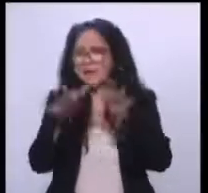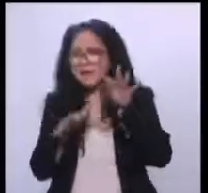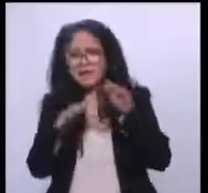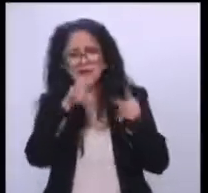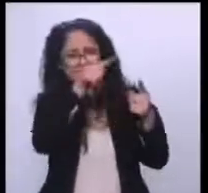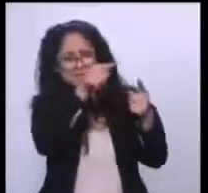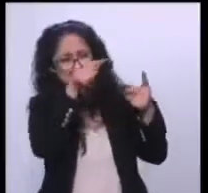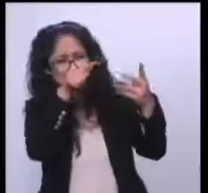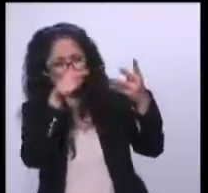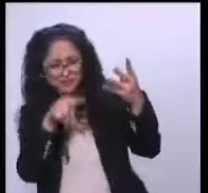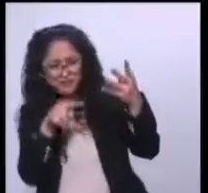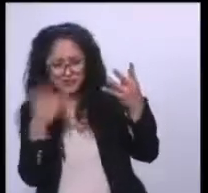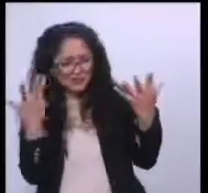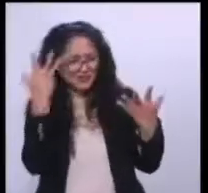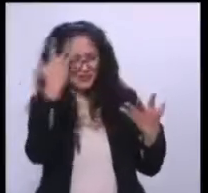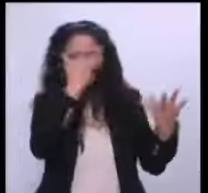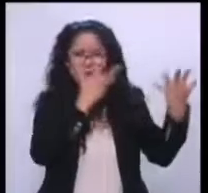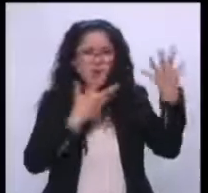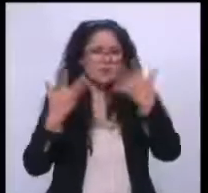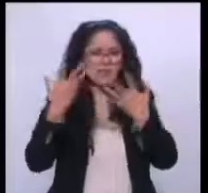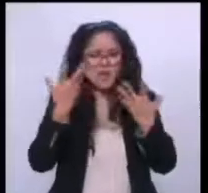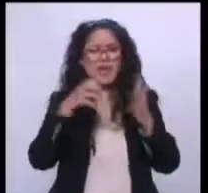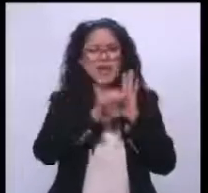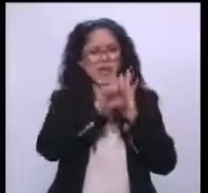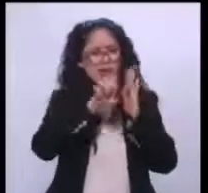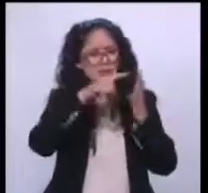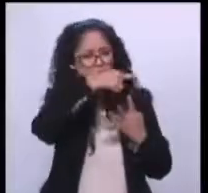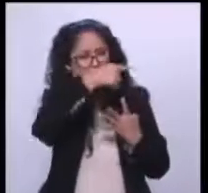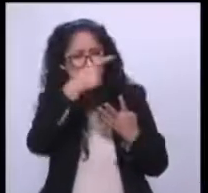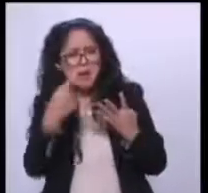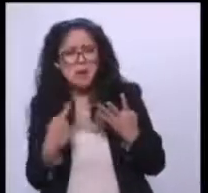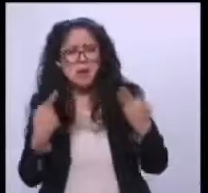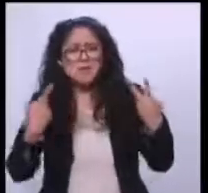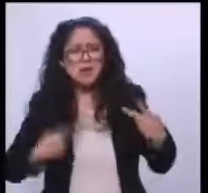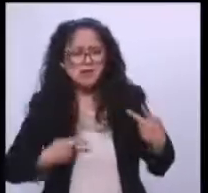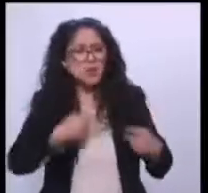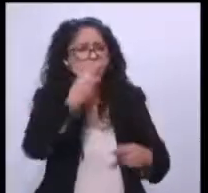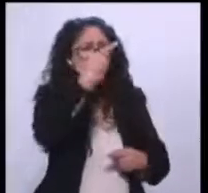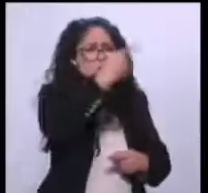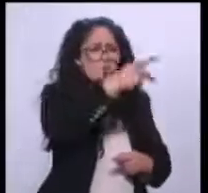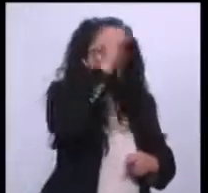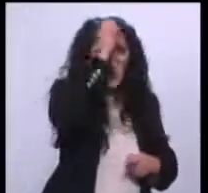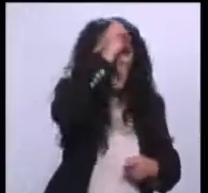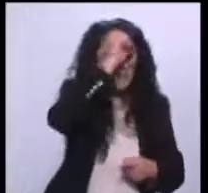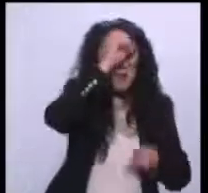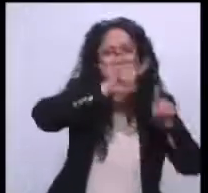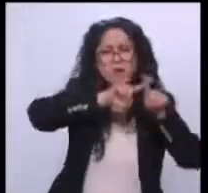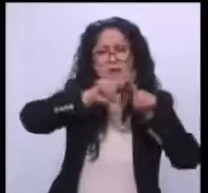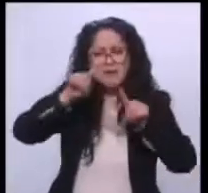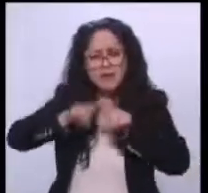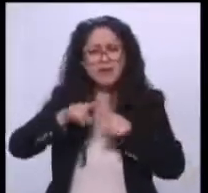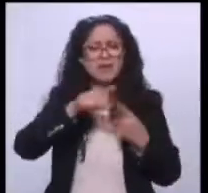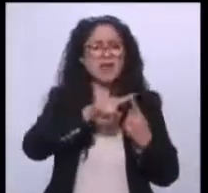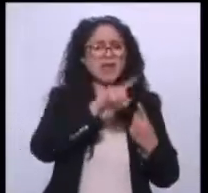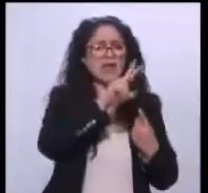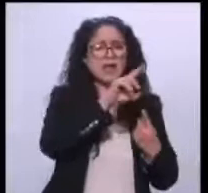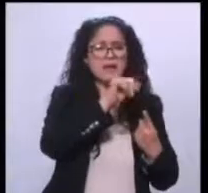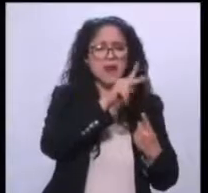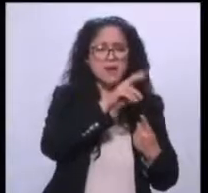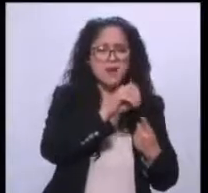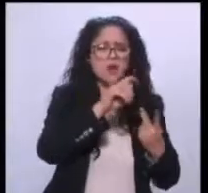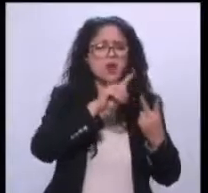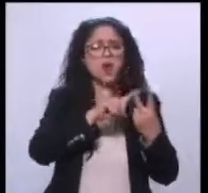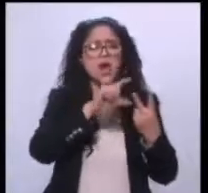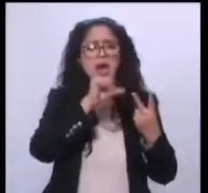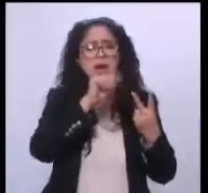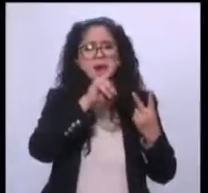distintas figuras a las que no estábamos acostumbrados que han generado distintas interpretaciones también. Hablamos de acuerdos reparatorios, procedimientos abreviados, criterios